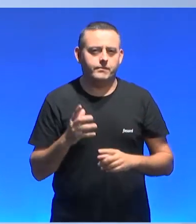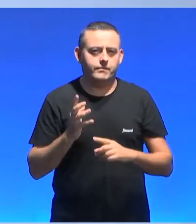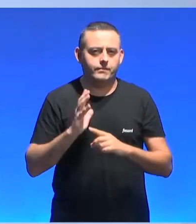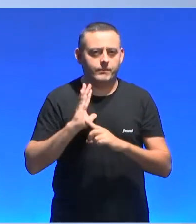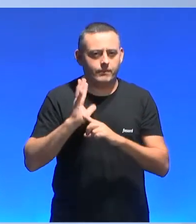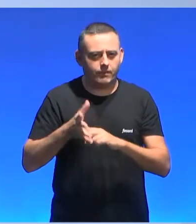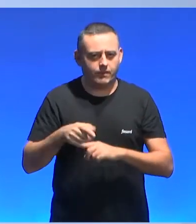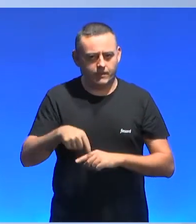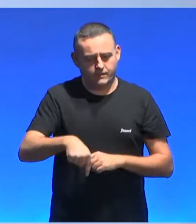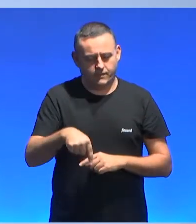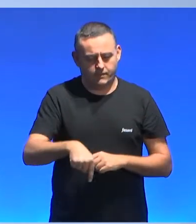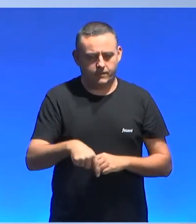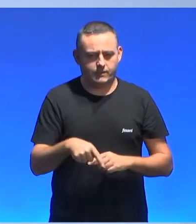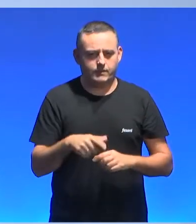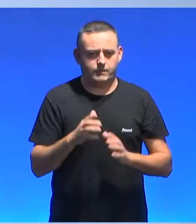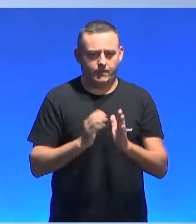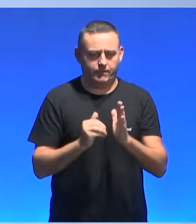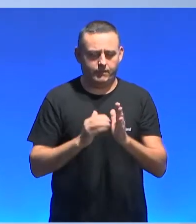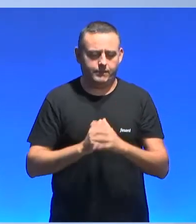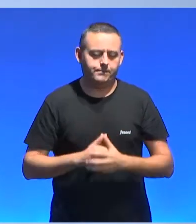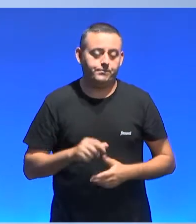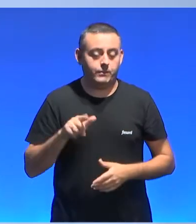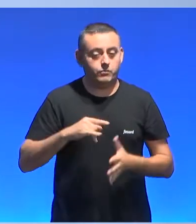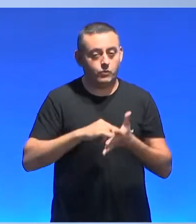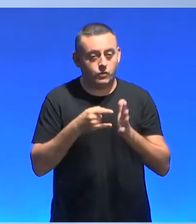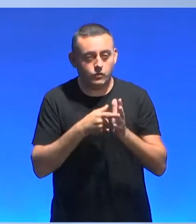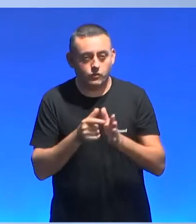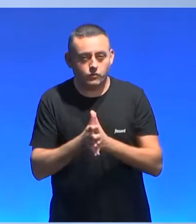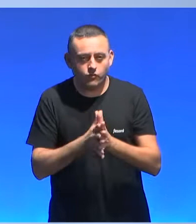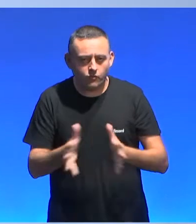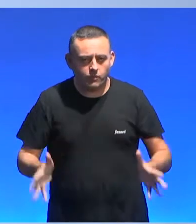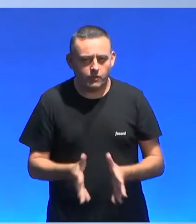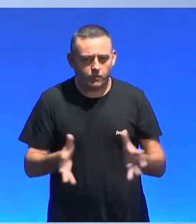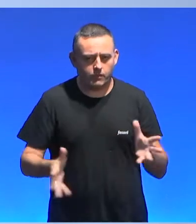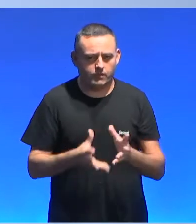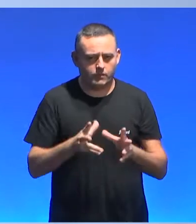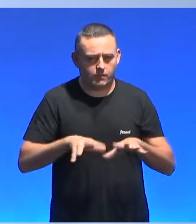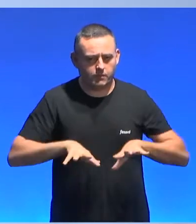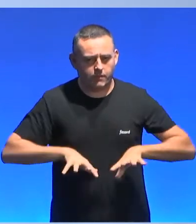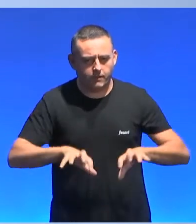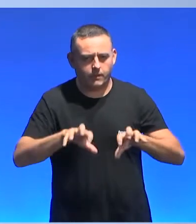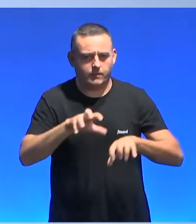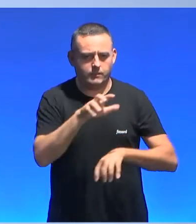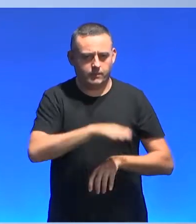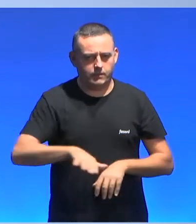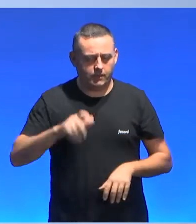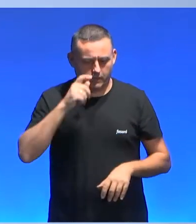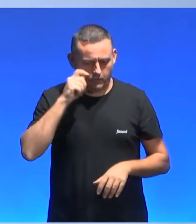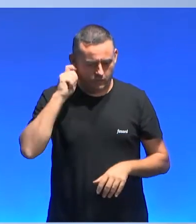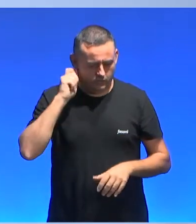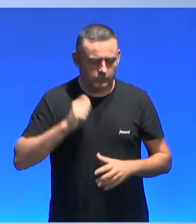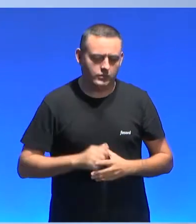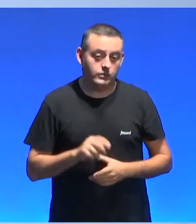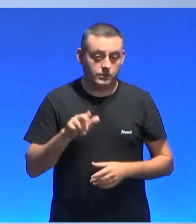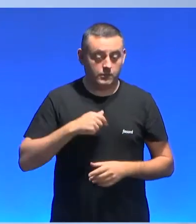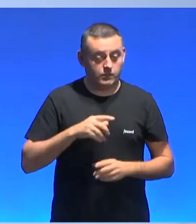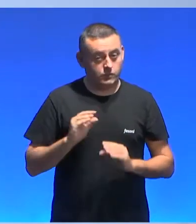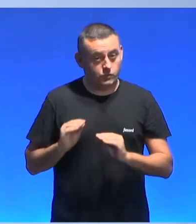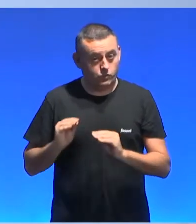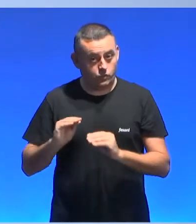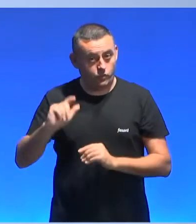de València, en proyectos de fomento del aprendizaje para niños y niñas, dando a conocer su concepto de la